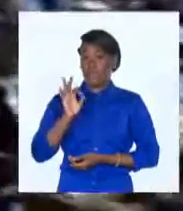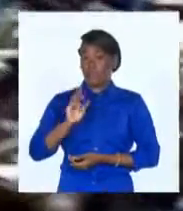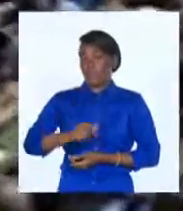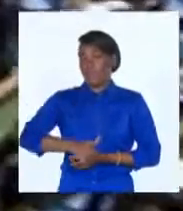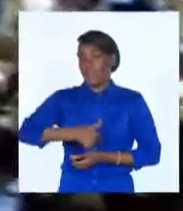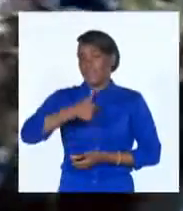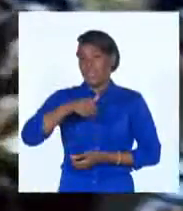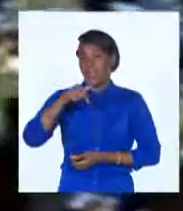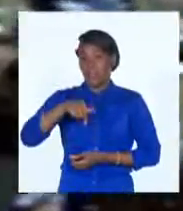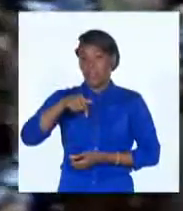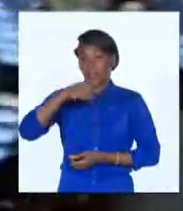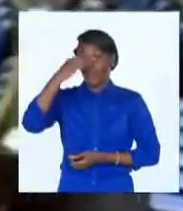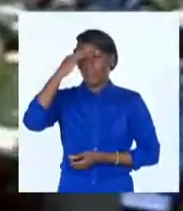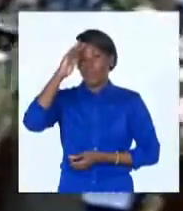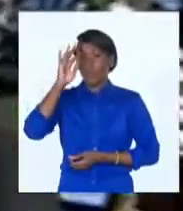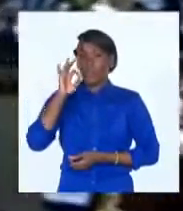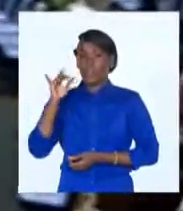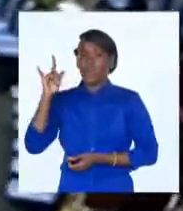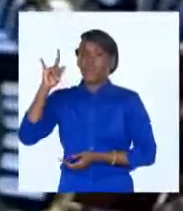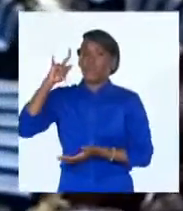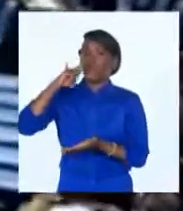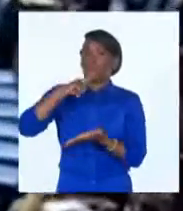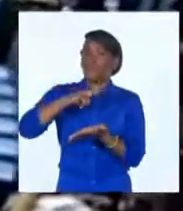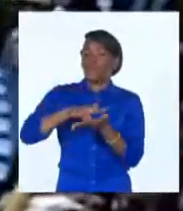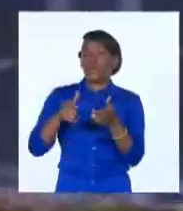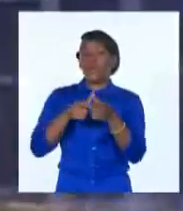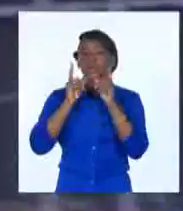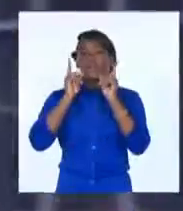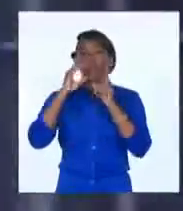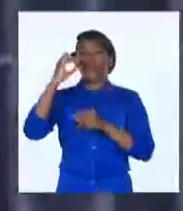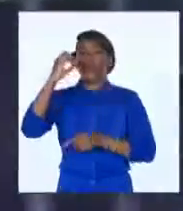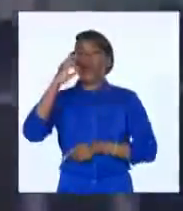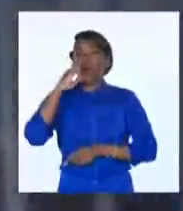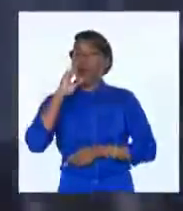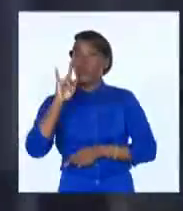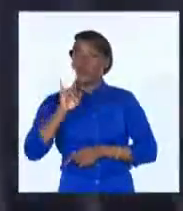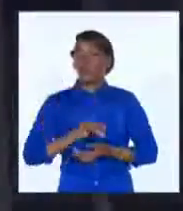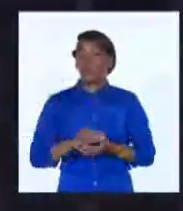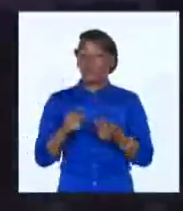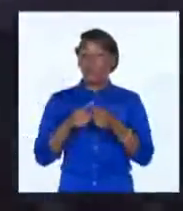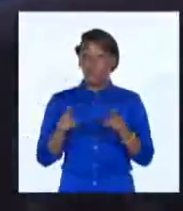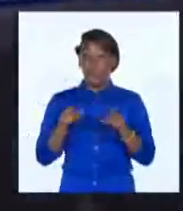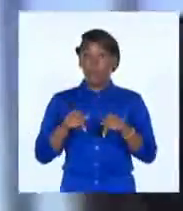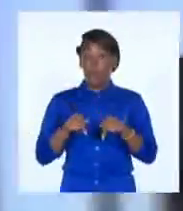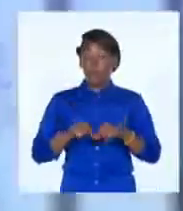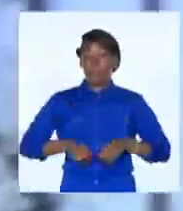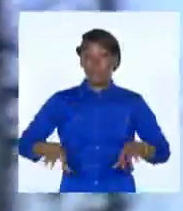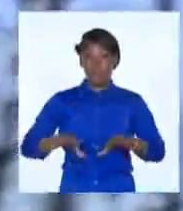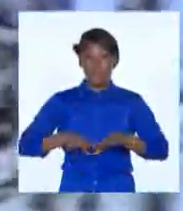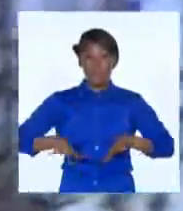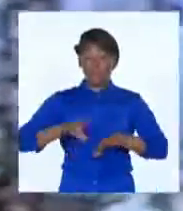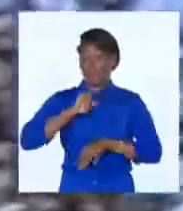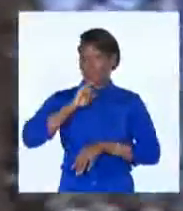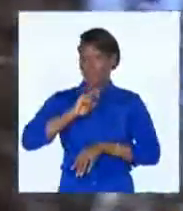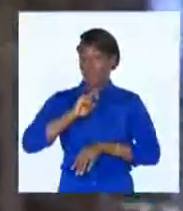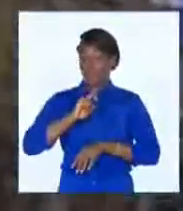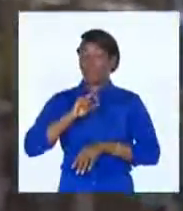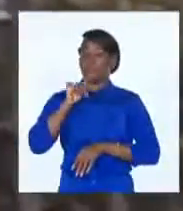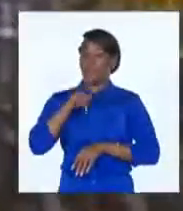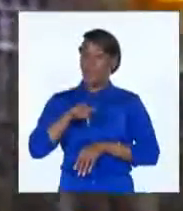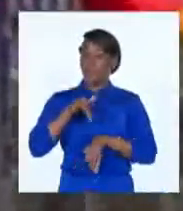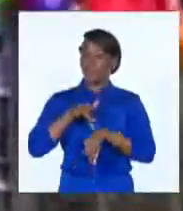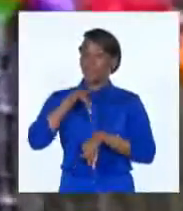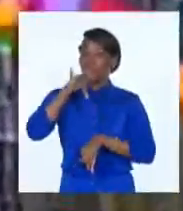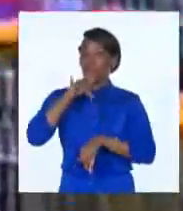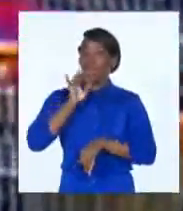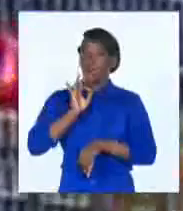en la ONU. Ahora, en medio de momentos también desafiantes para la humanidad, regresa Cuba, representada por Díaz-Canel a Naciones